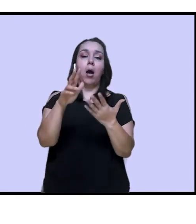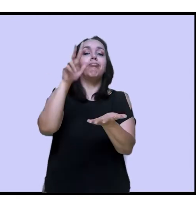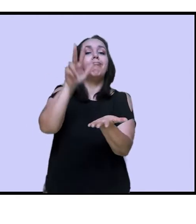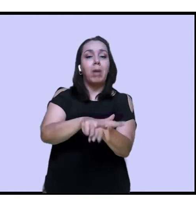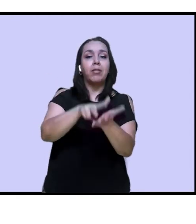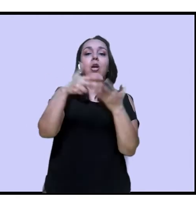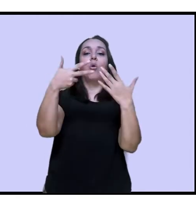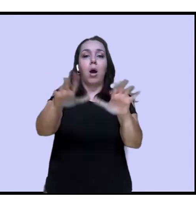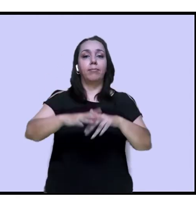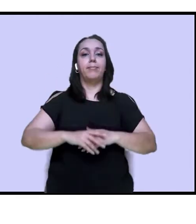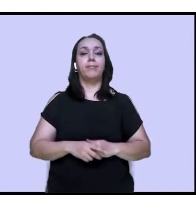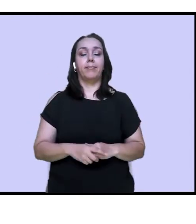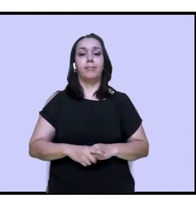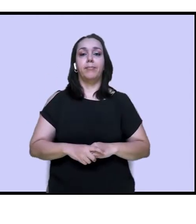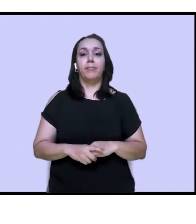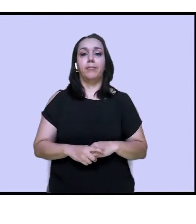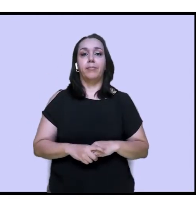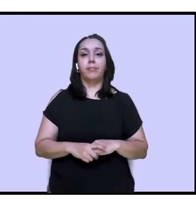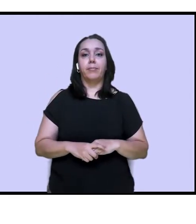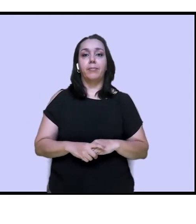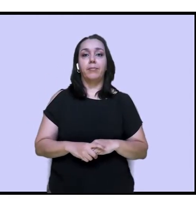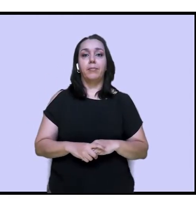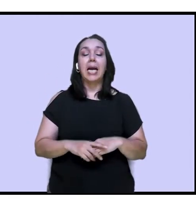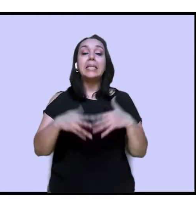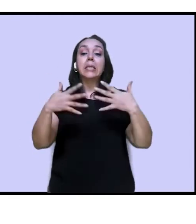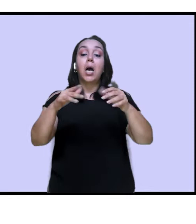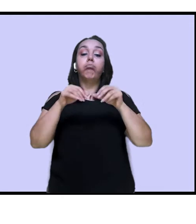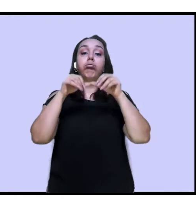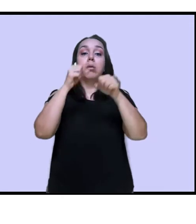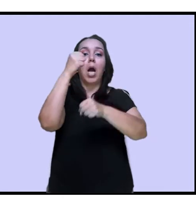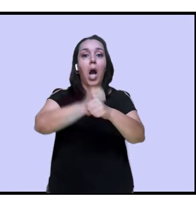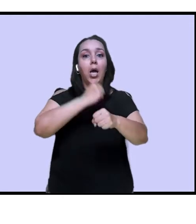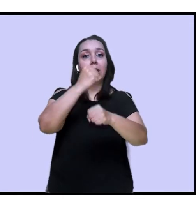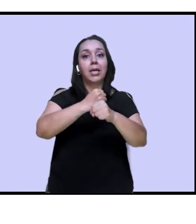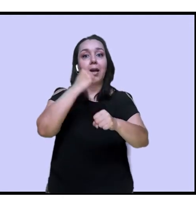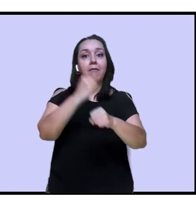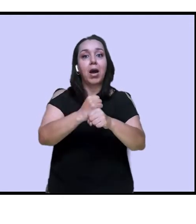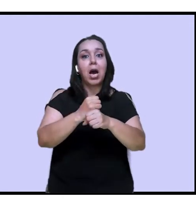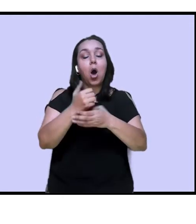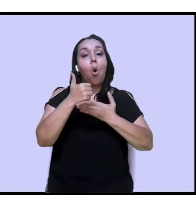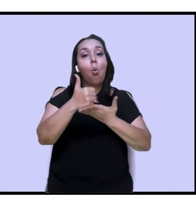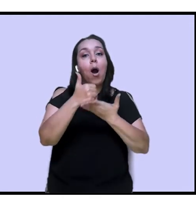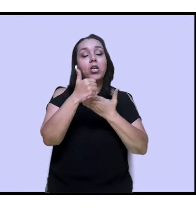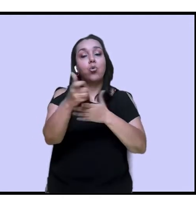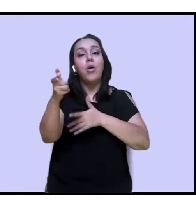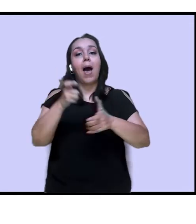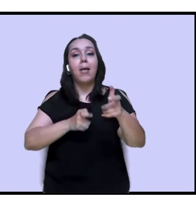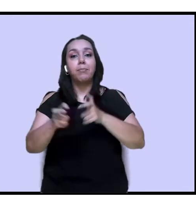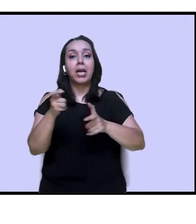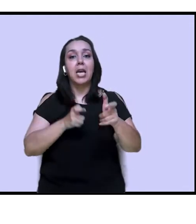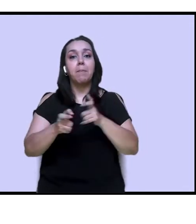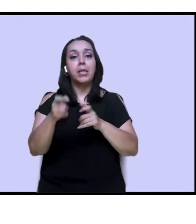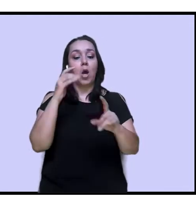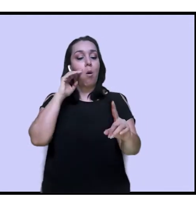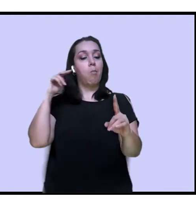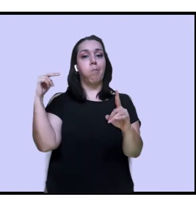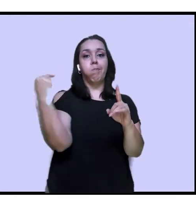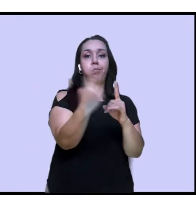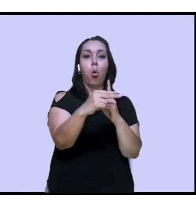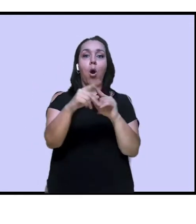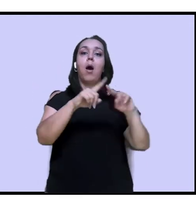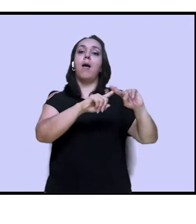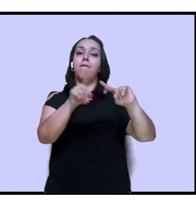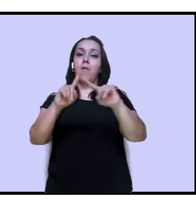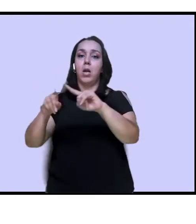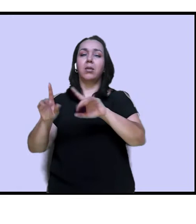que corresponda. Y siempre se trabaja bajo la ayuda administrativa y el